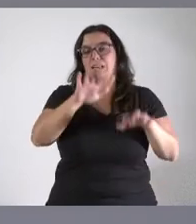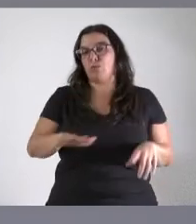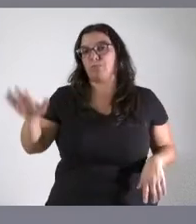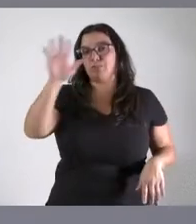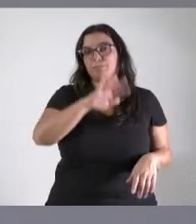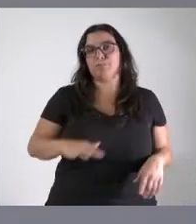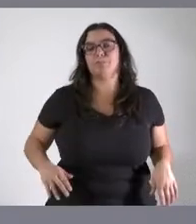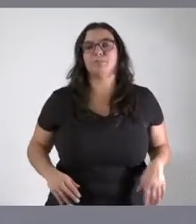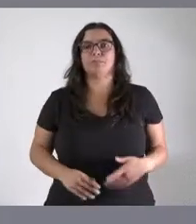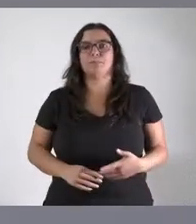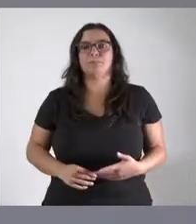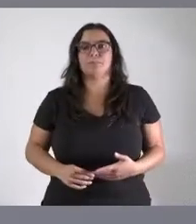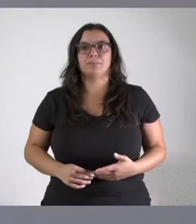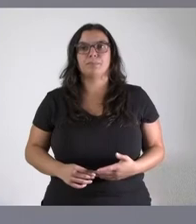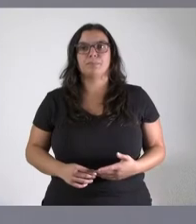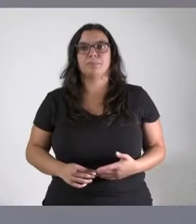León